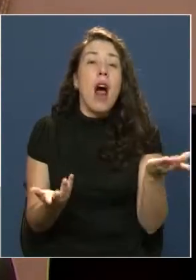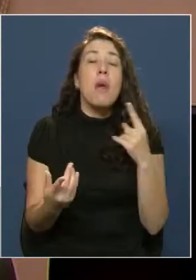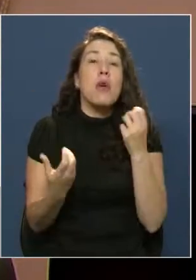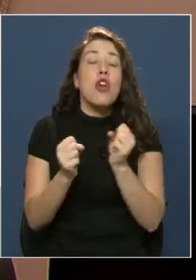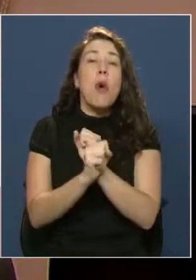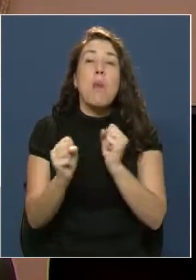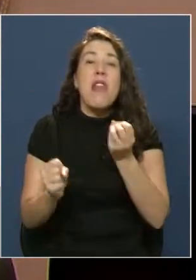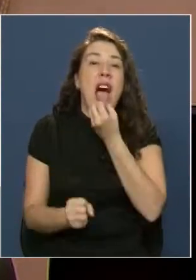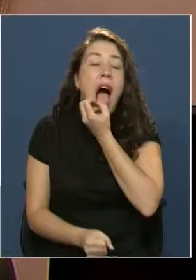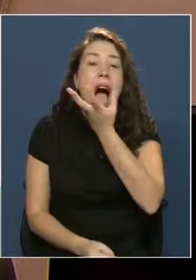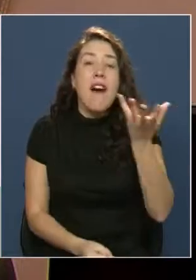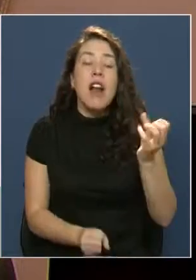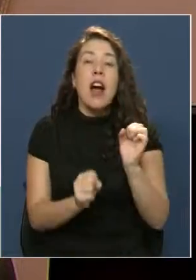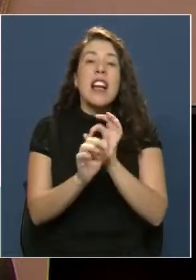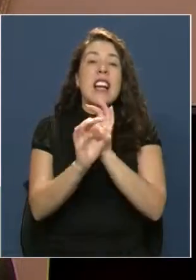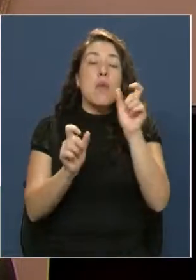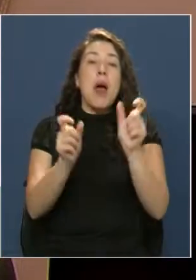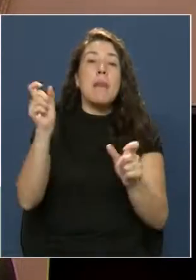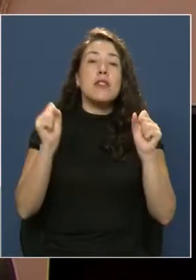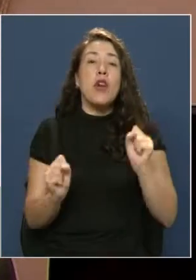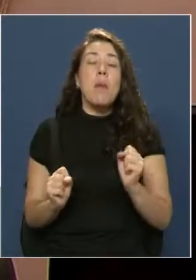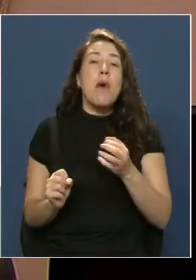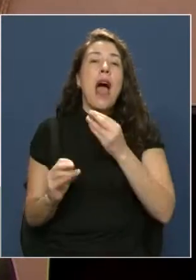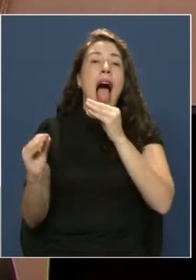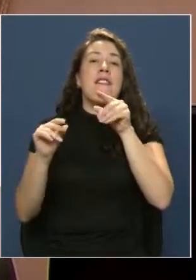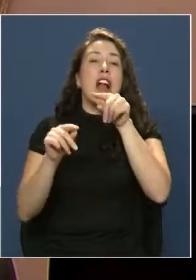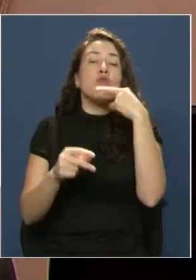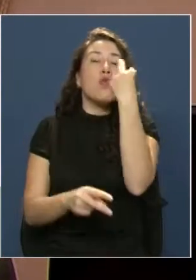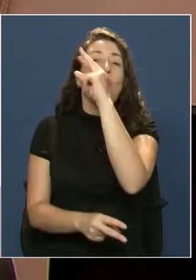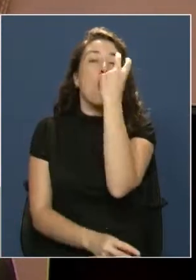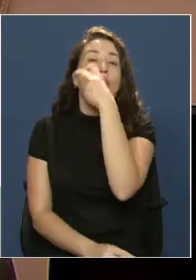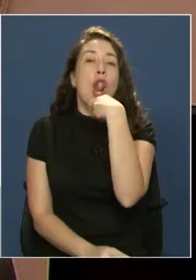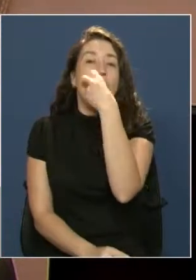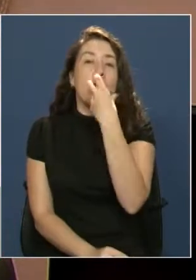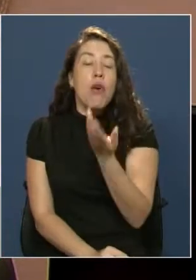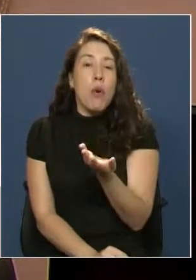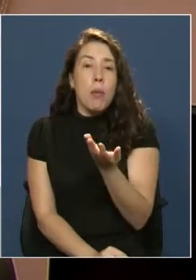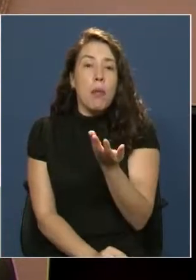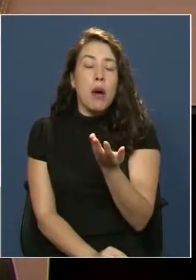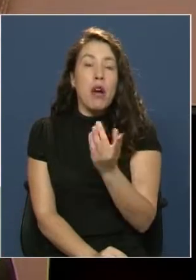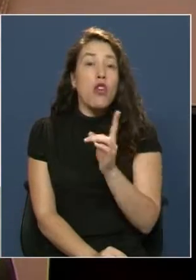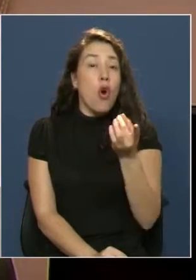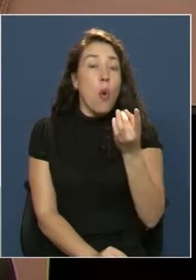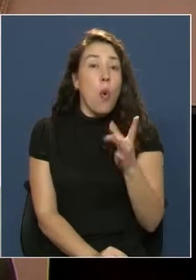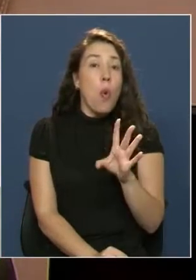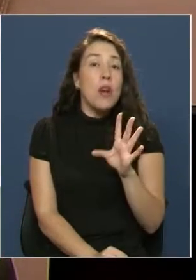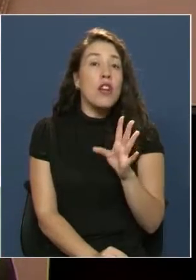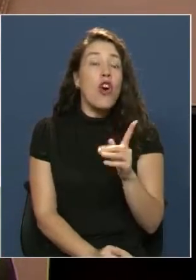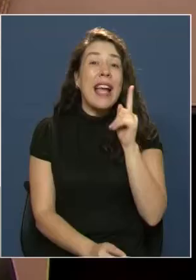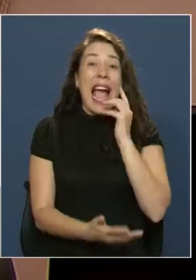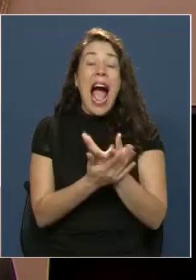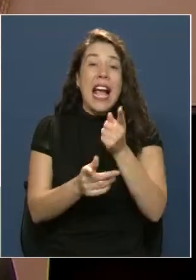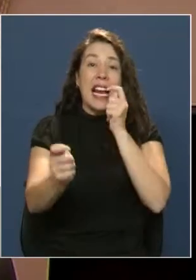no pueden hablar y porque nadie puede hablar su lengua. Y no son los únicos que están en ese